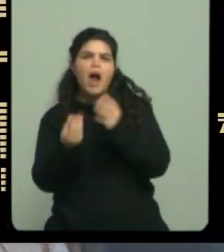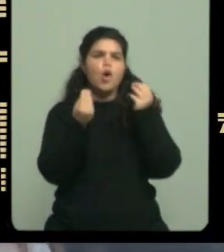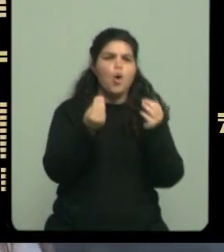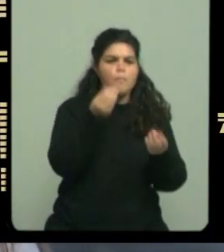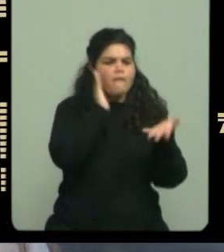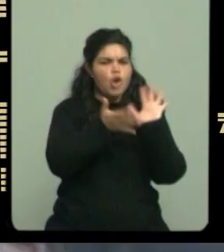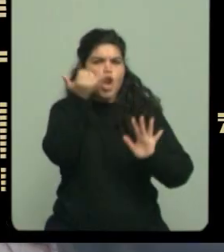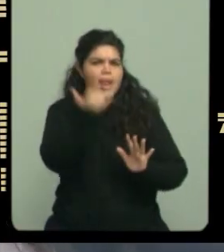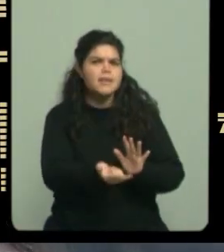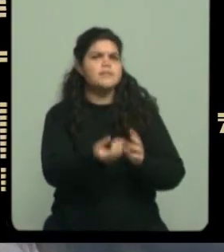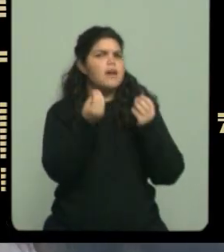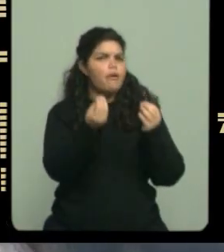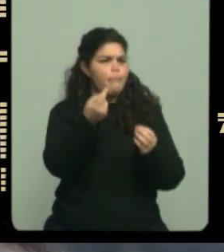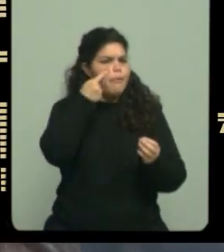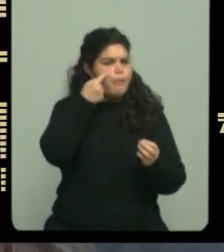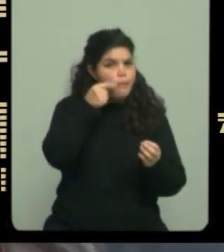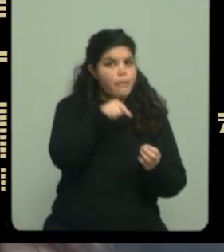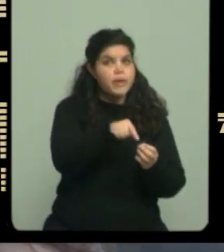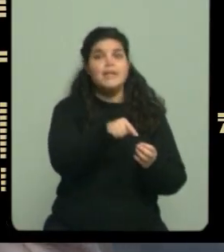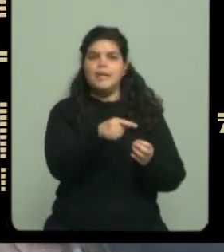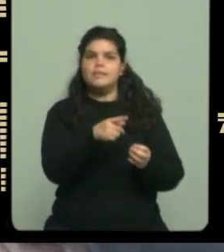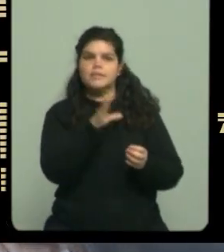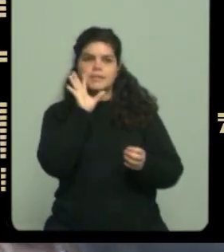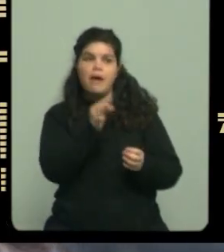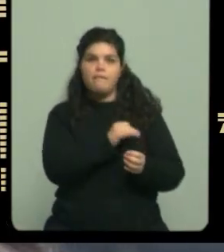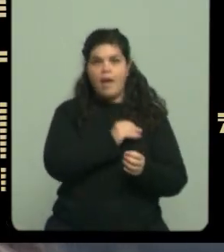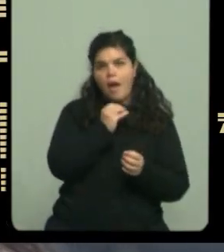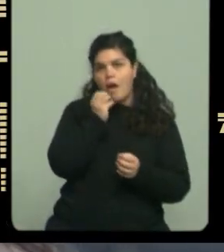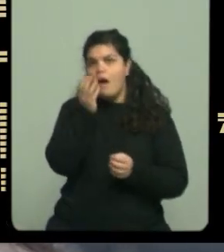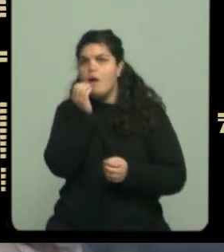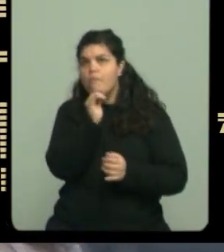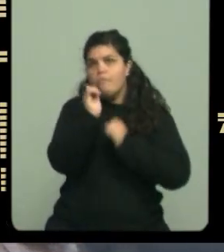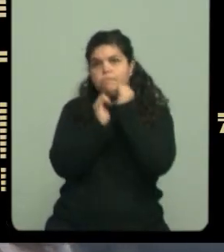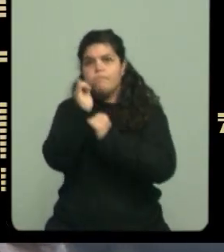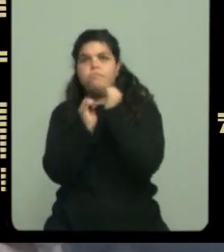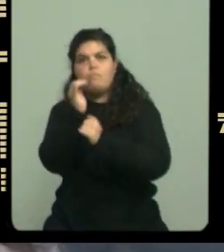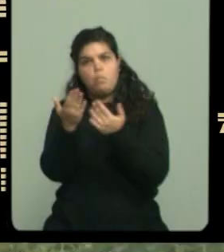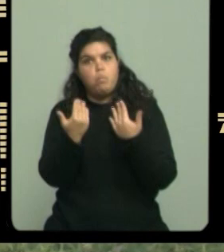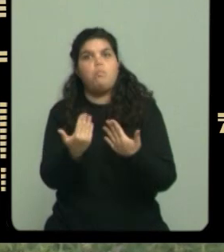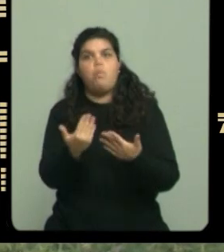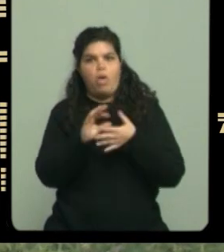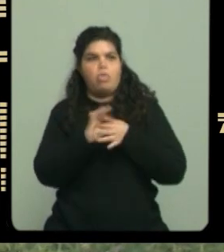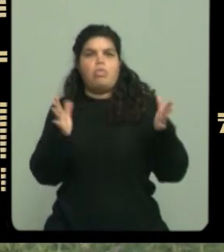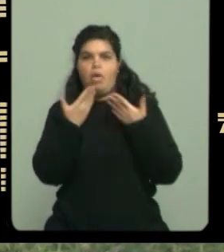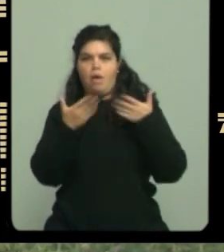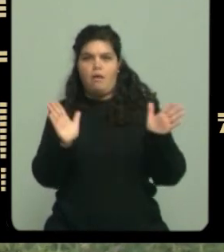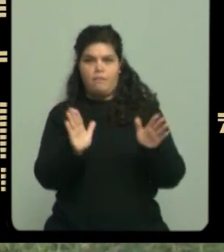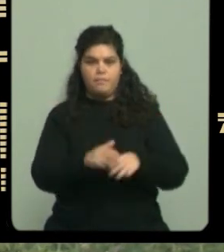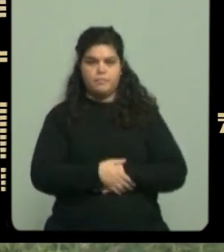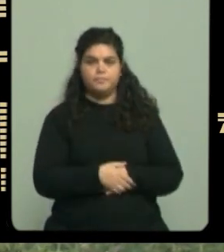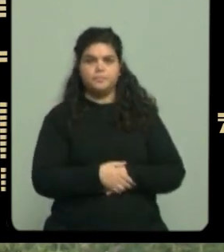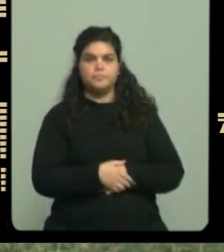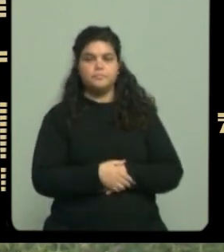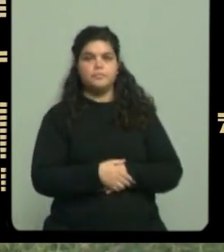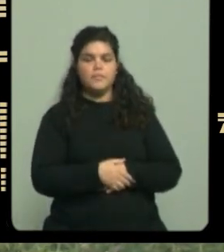esa persona que se siente que está atravesando algún tipo de violencia pueda hablarlo y manifestarlo. Bueno, me gustó eso porque está